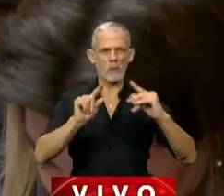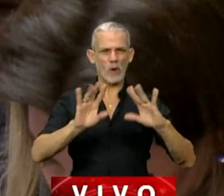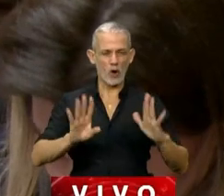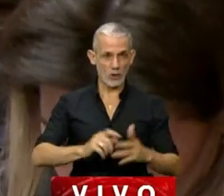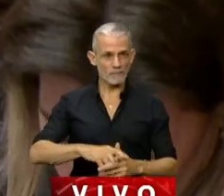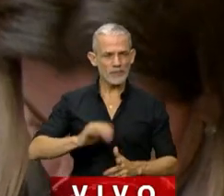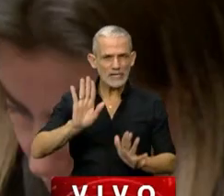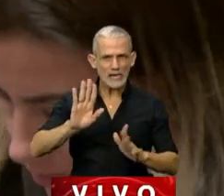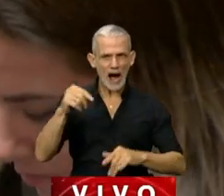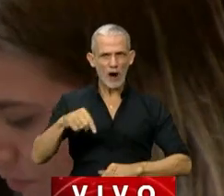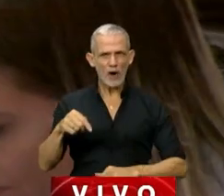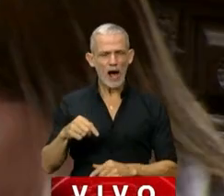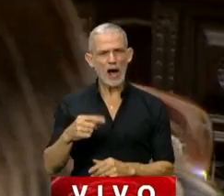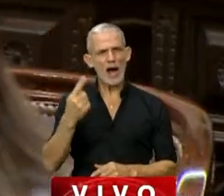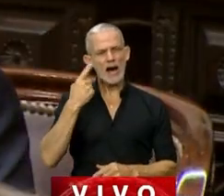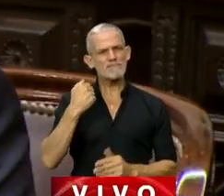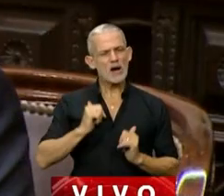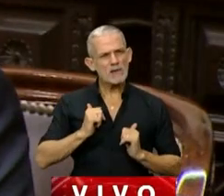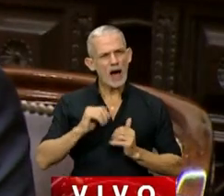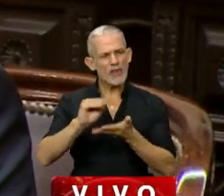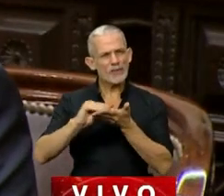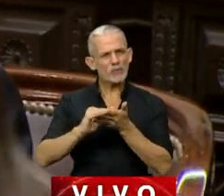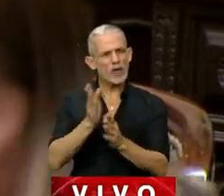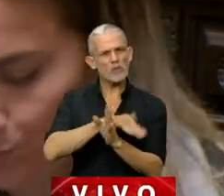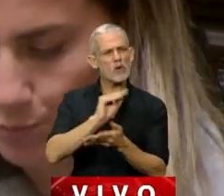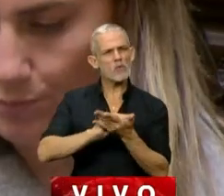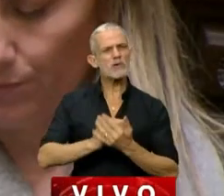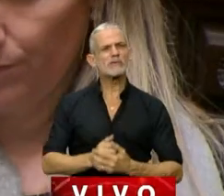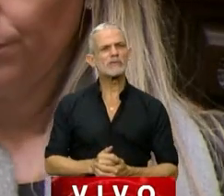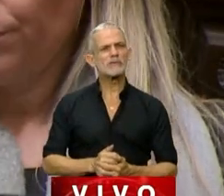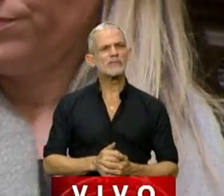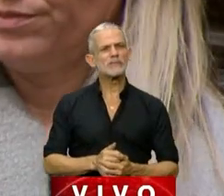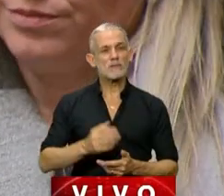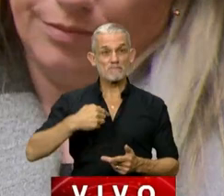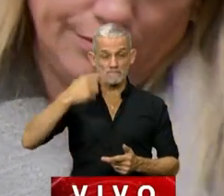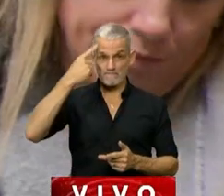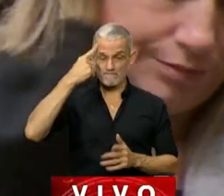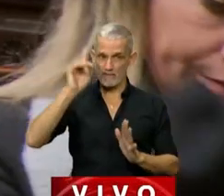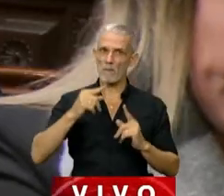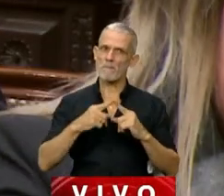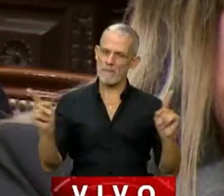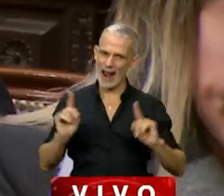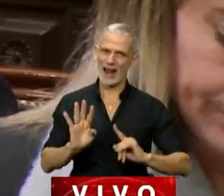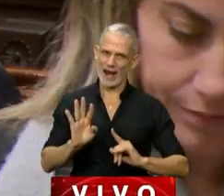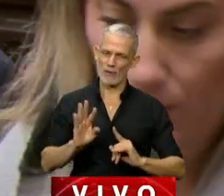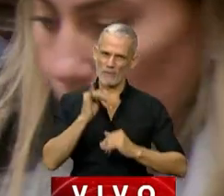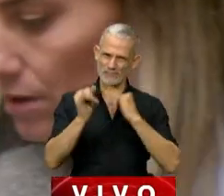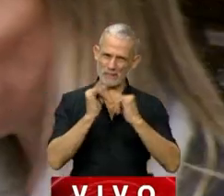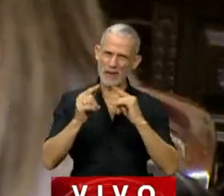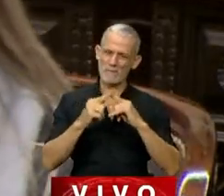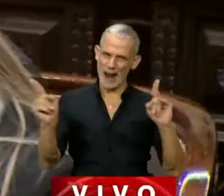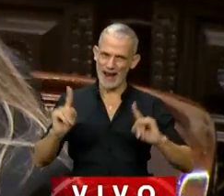después de escuchar al diputado preopinante, evidentemente me tengo que extender un poco más en mis